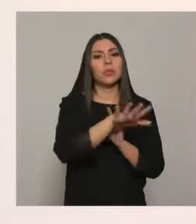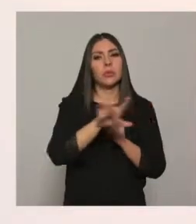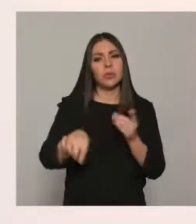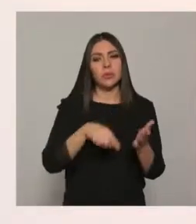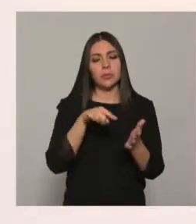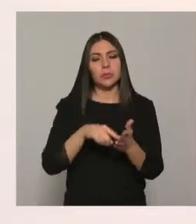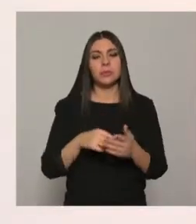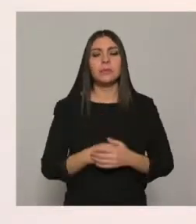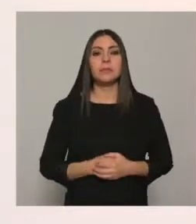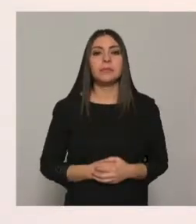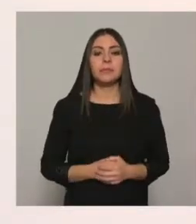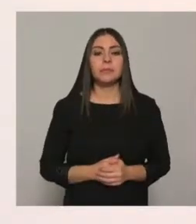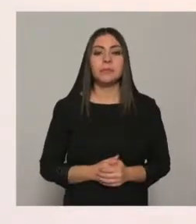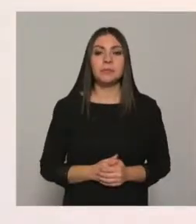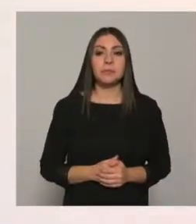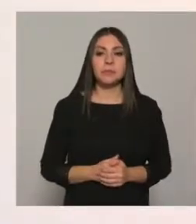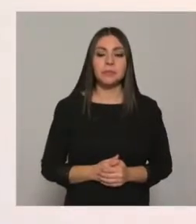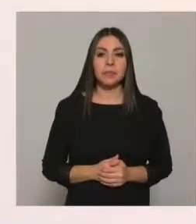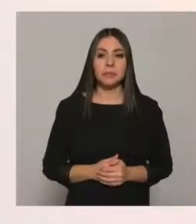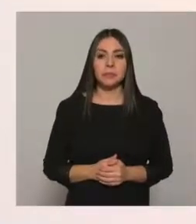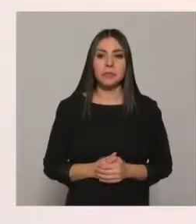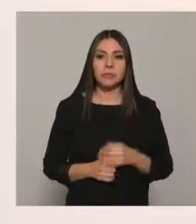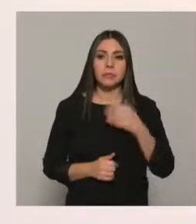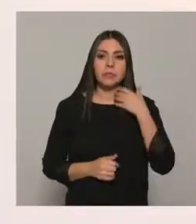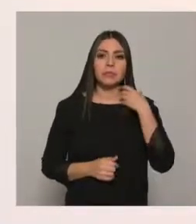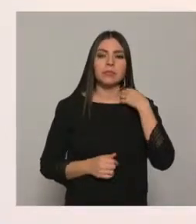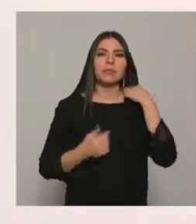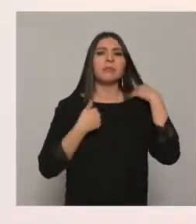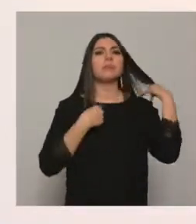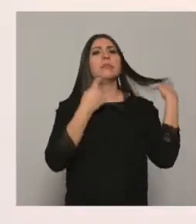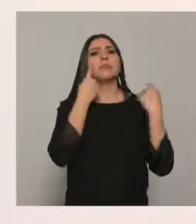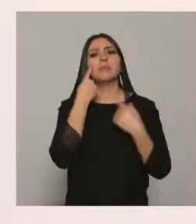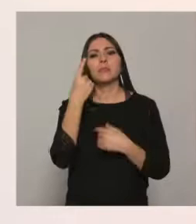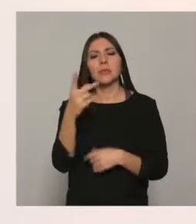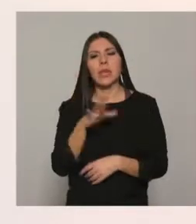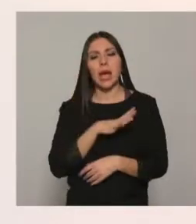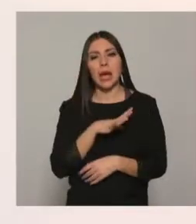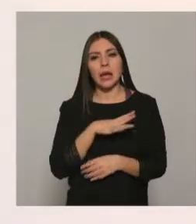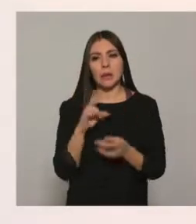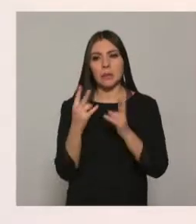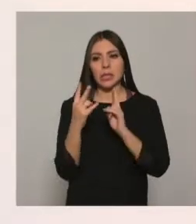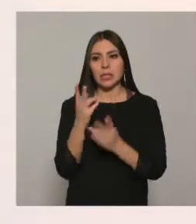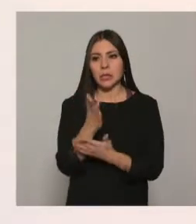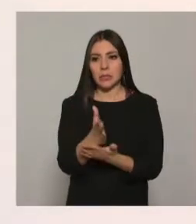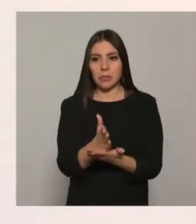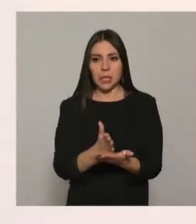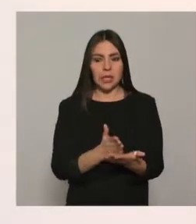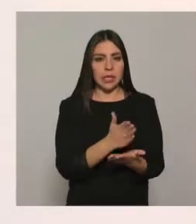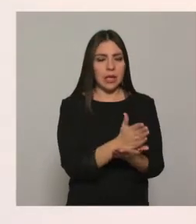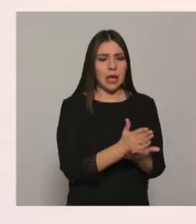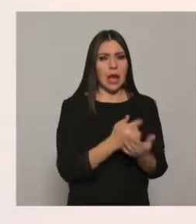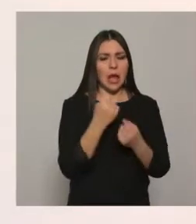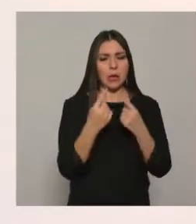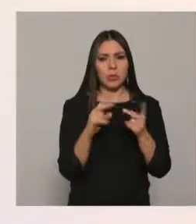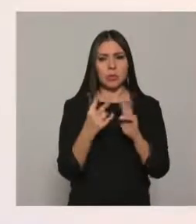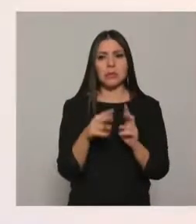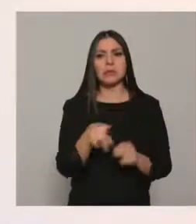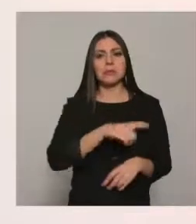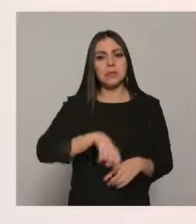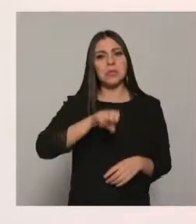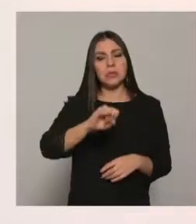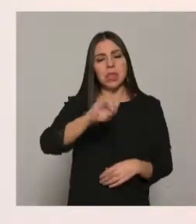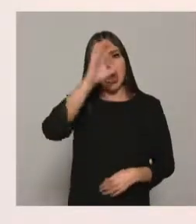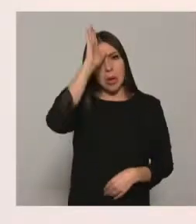¿no? Comentarte que yo he notado una división de los vecinos. Hay un grupo de vecinos que está a favor del proyecto, como tú lo